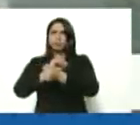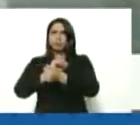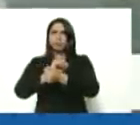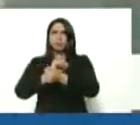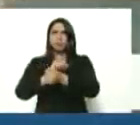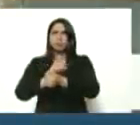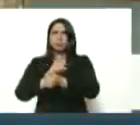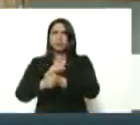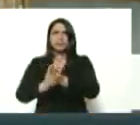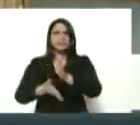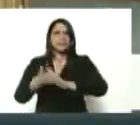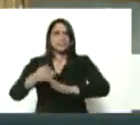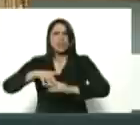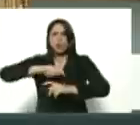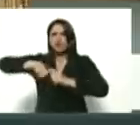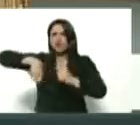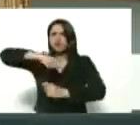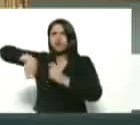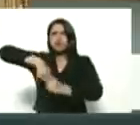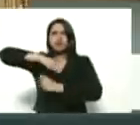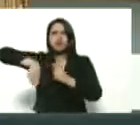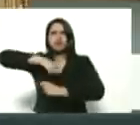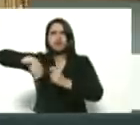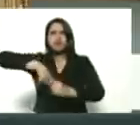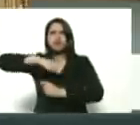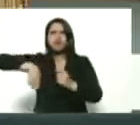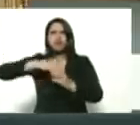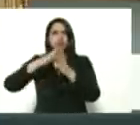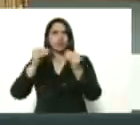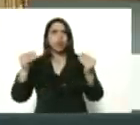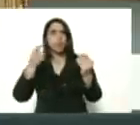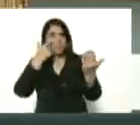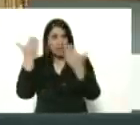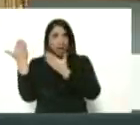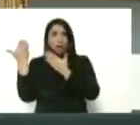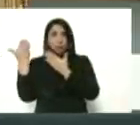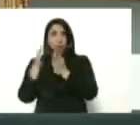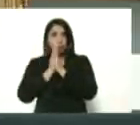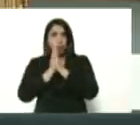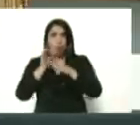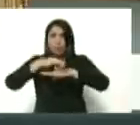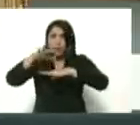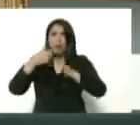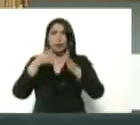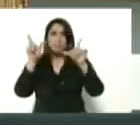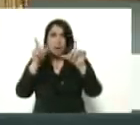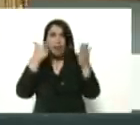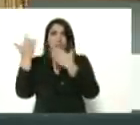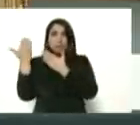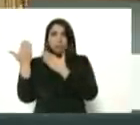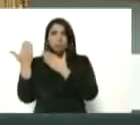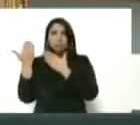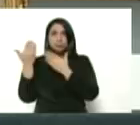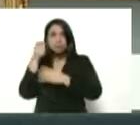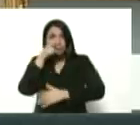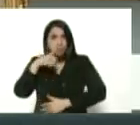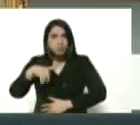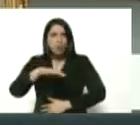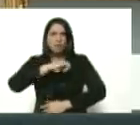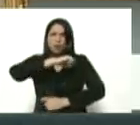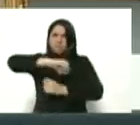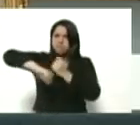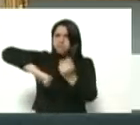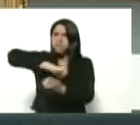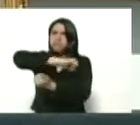salieron cuerdas y mecates de todos lados. Dejen las imágenes. El pueblo los amarró,